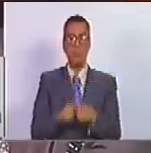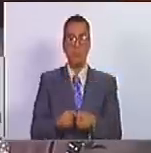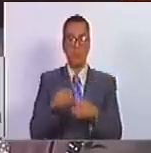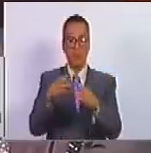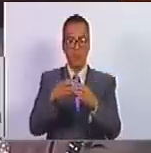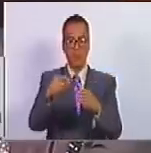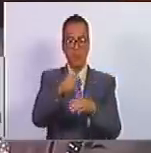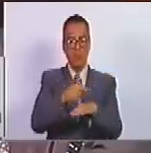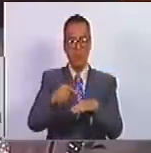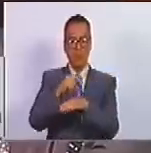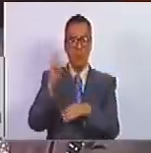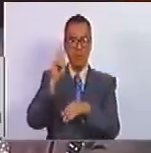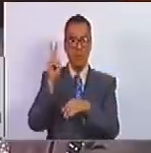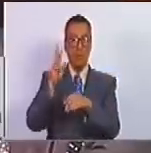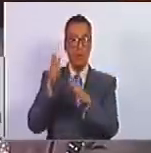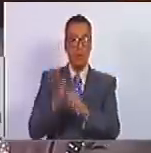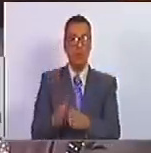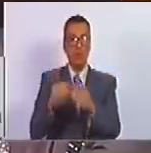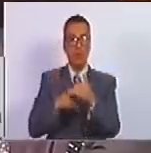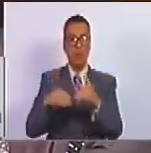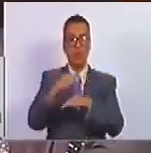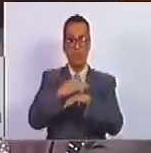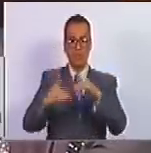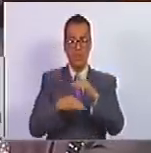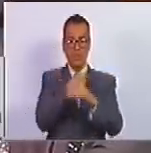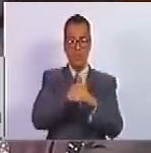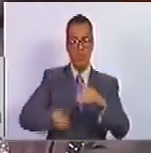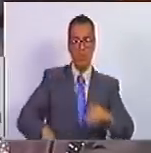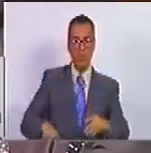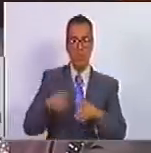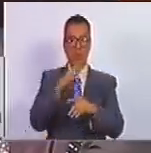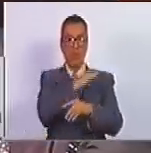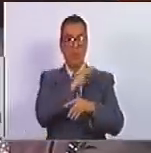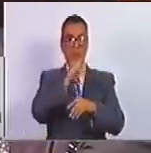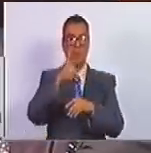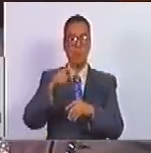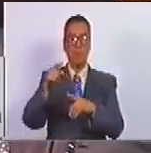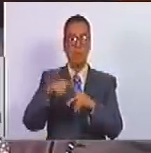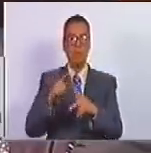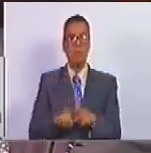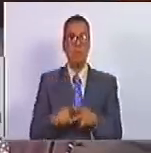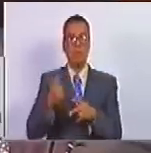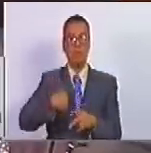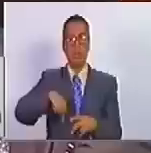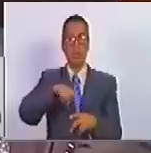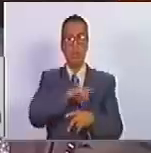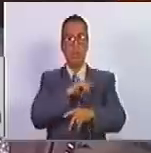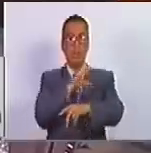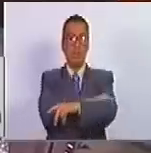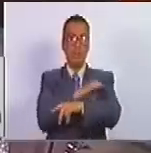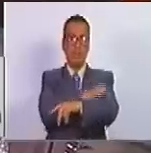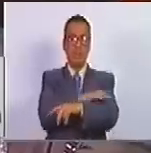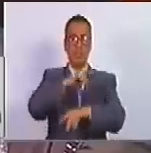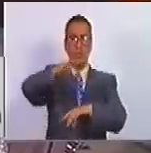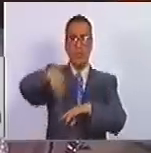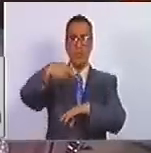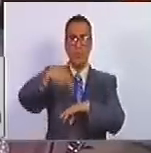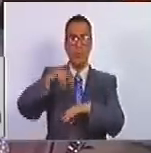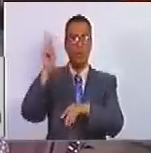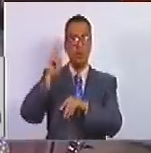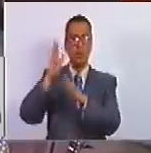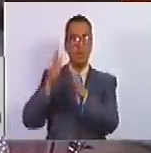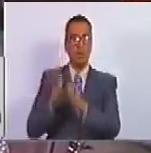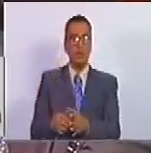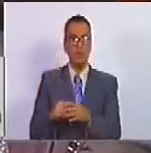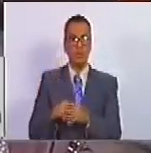Estado venezolano en cabeza de la ciudadana vicepresidenta ejecutiva de la República. Nosotros de la oposición nacionalista,